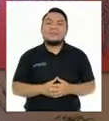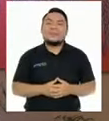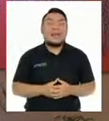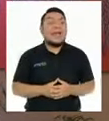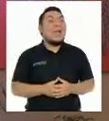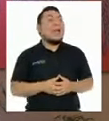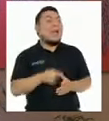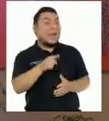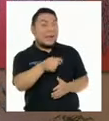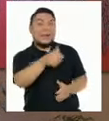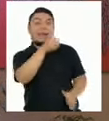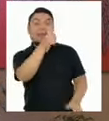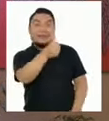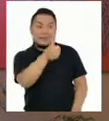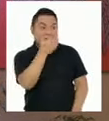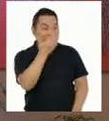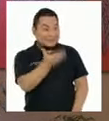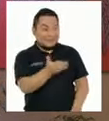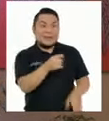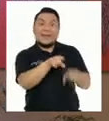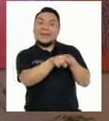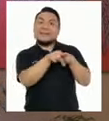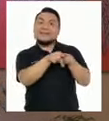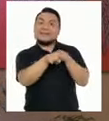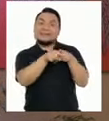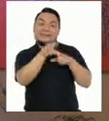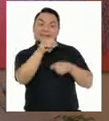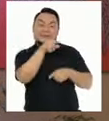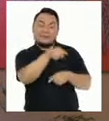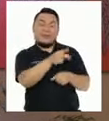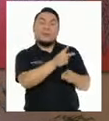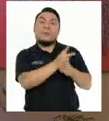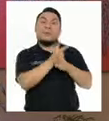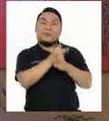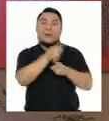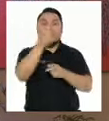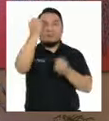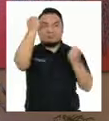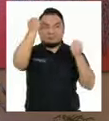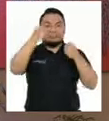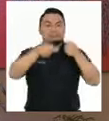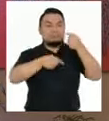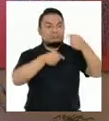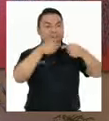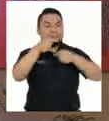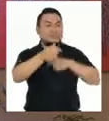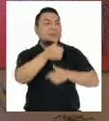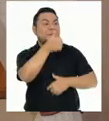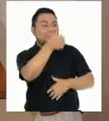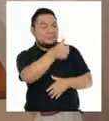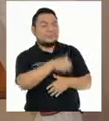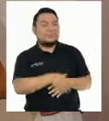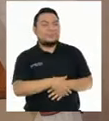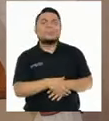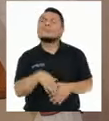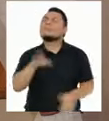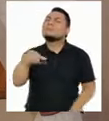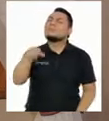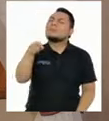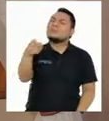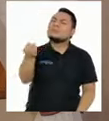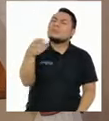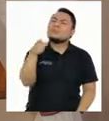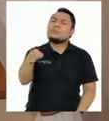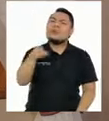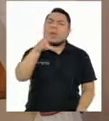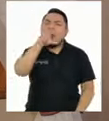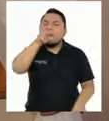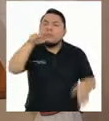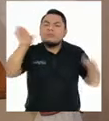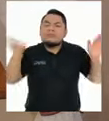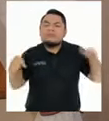Calcetín! Esa es una rutina de cuidado estupenda. ¿Qué nos puedes comentar tú,